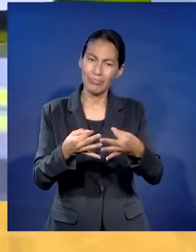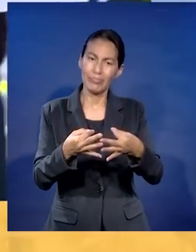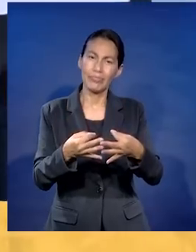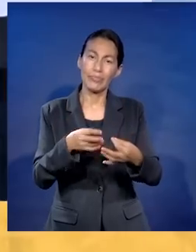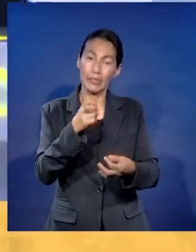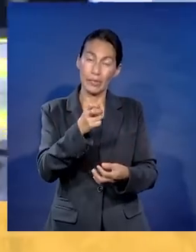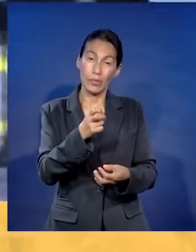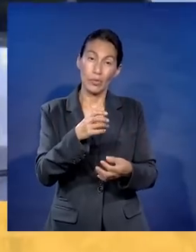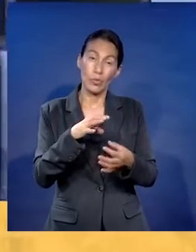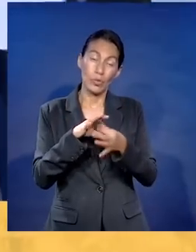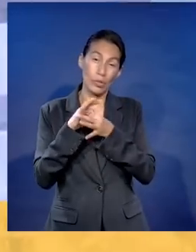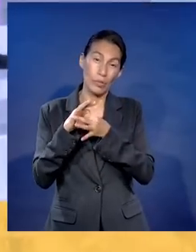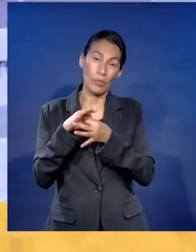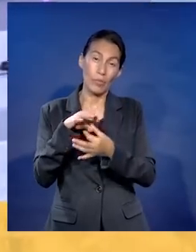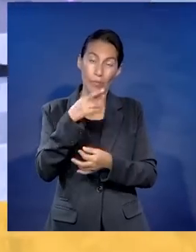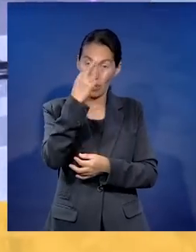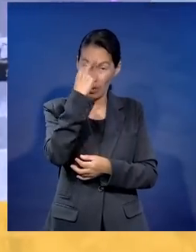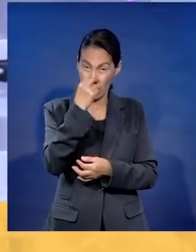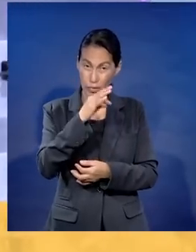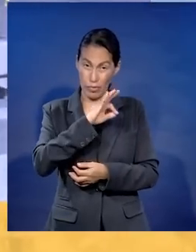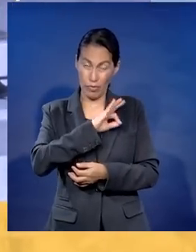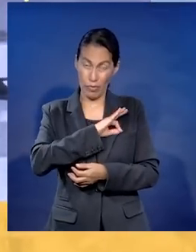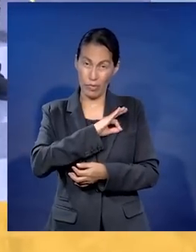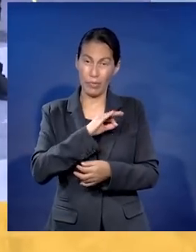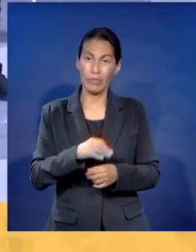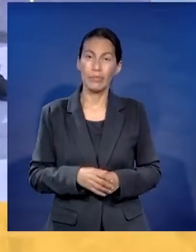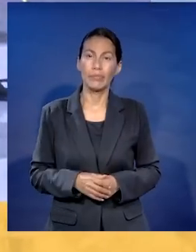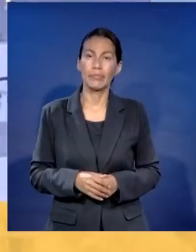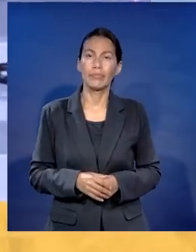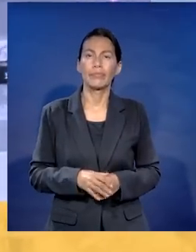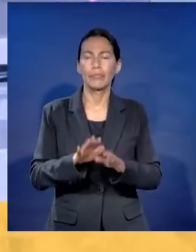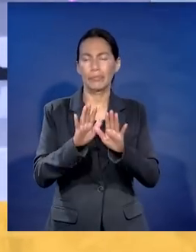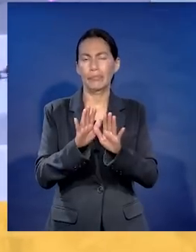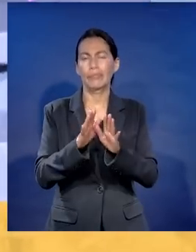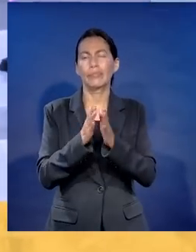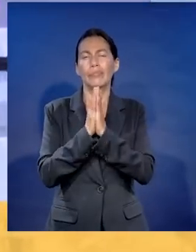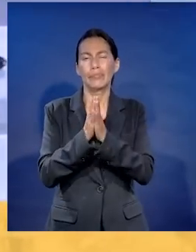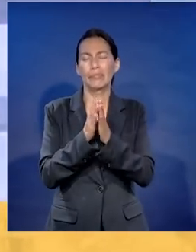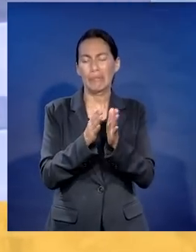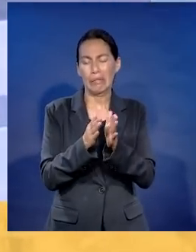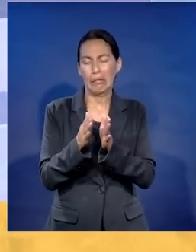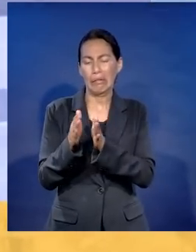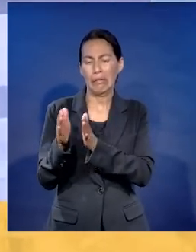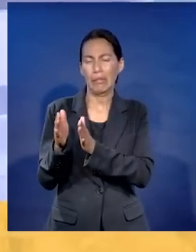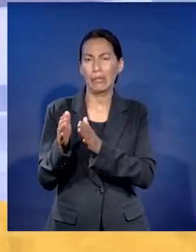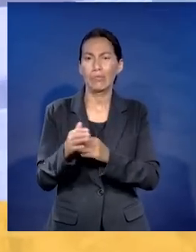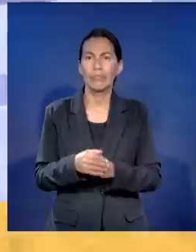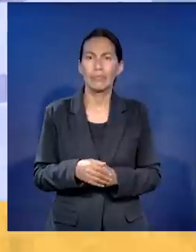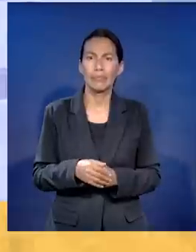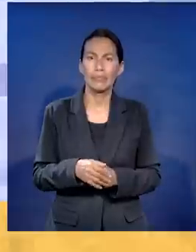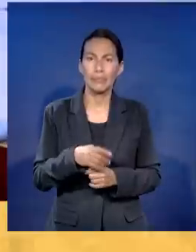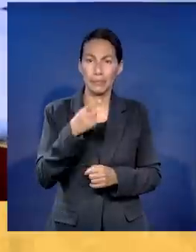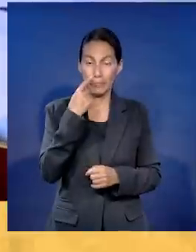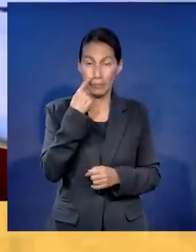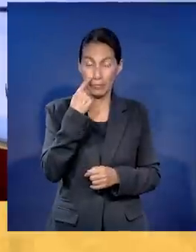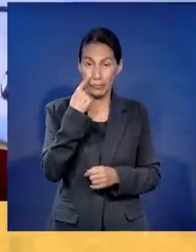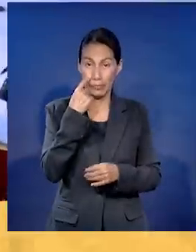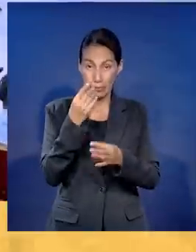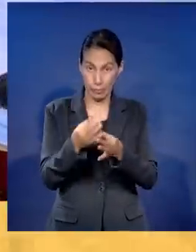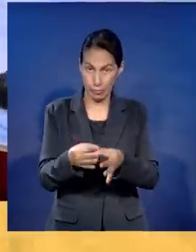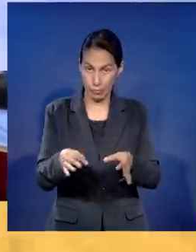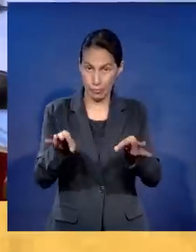tiene que ver con la razón y la fe estamos bien hasta aquí ahora Mire voy a pedirles que se recorran un poquito para acá